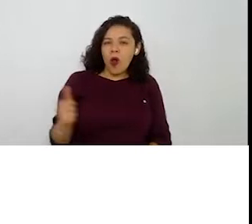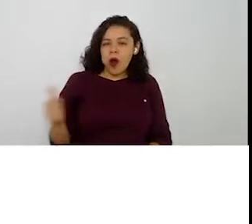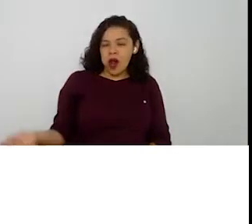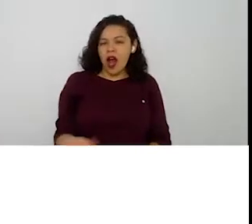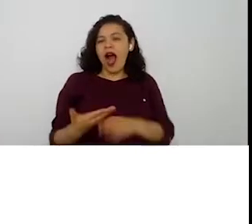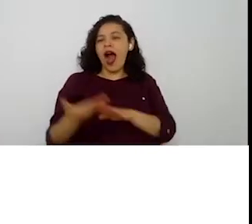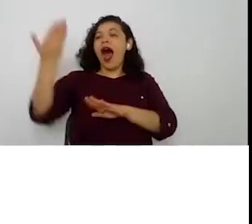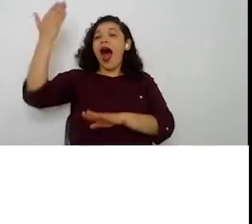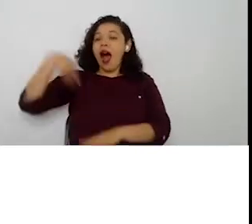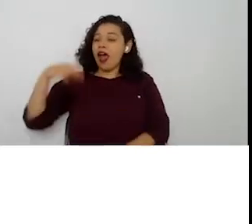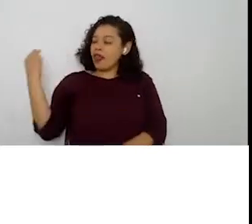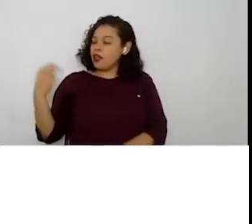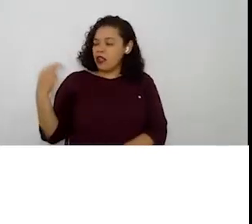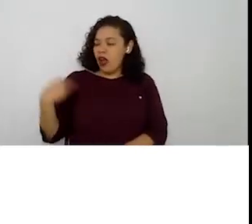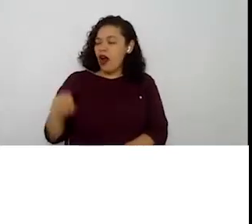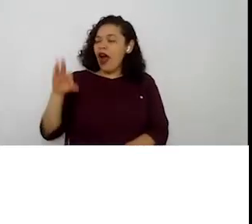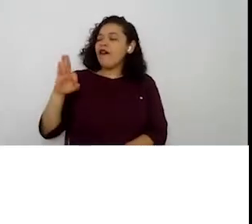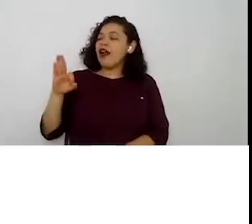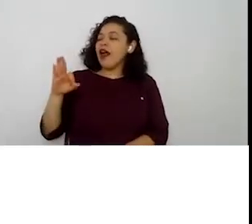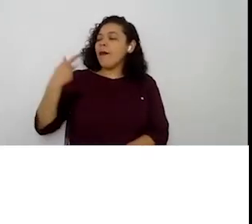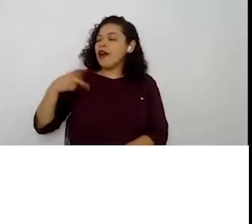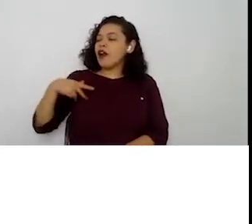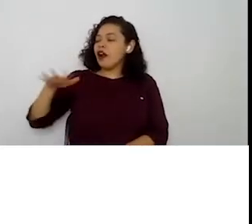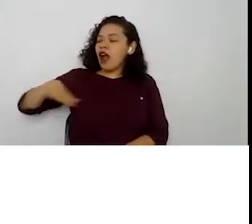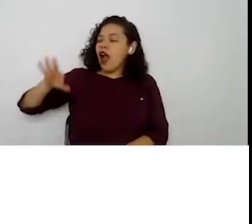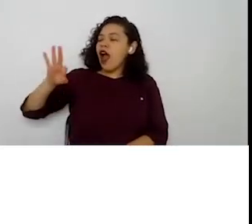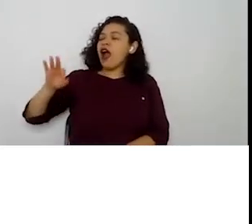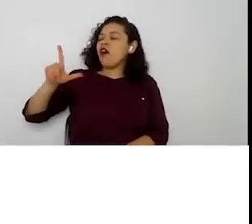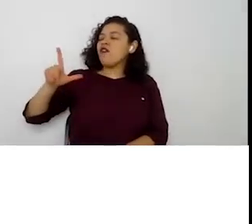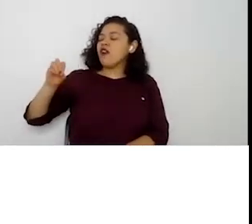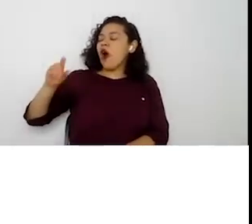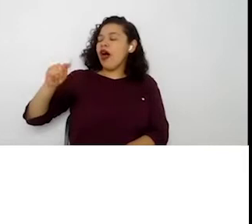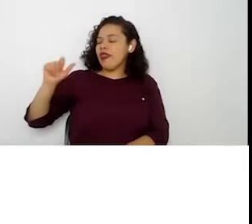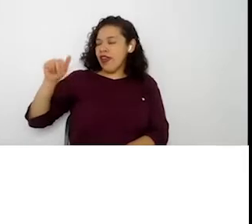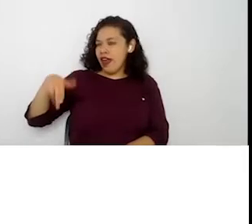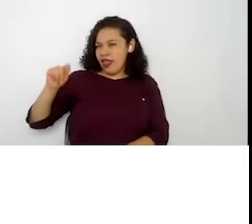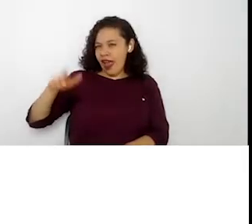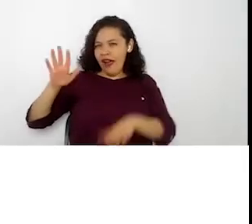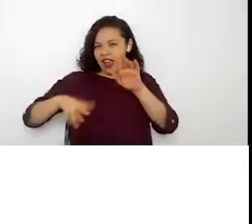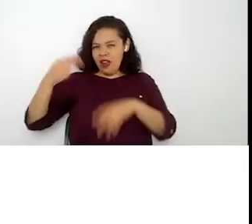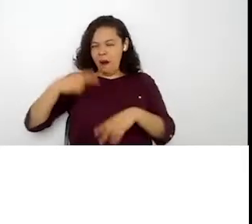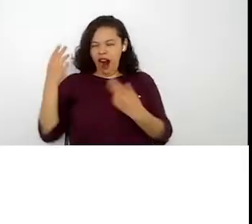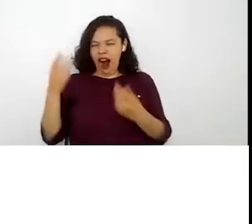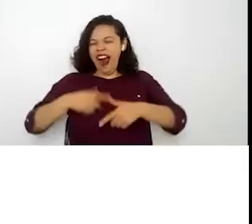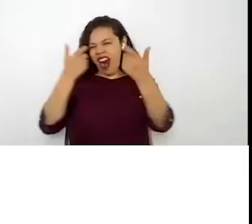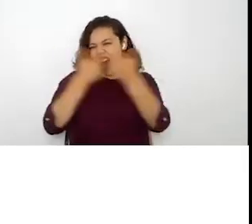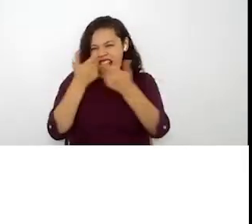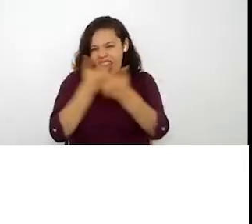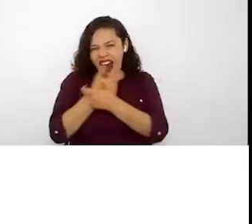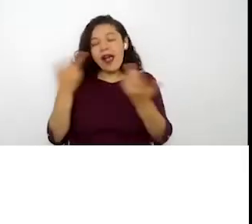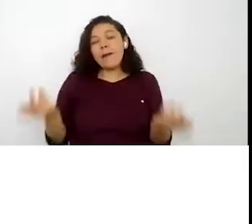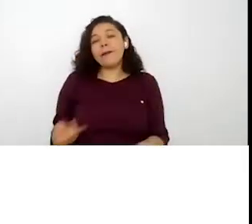población flotante que hasta el nombre de repente nos reíamos verdad Bueno pues